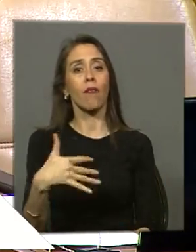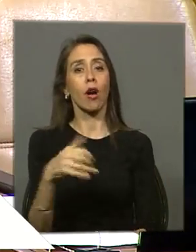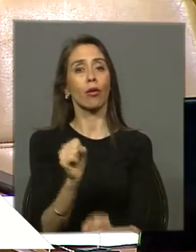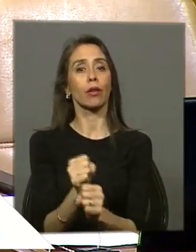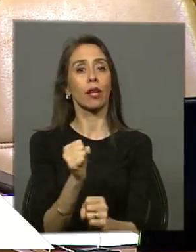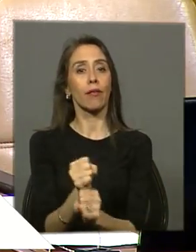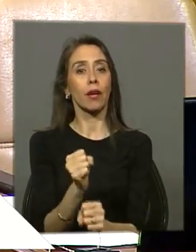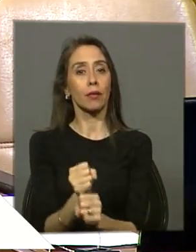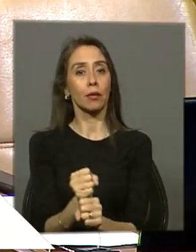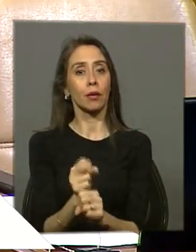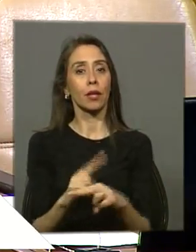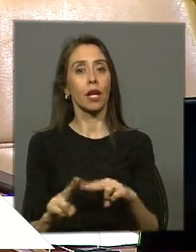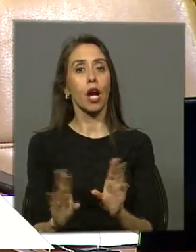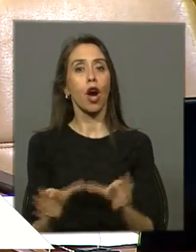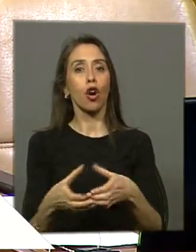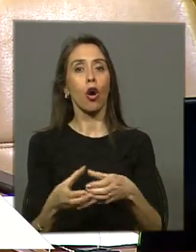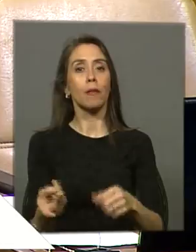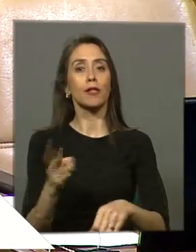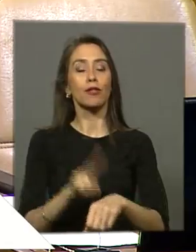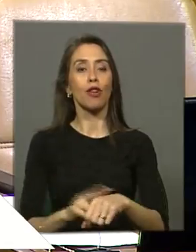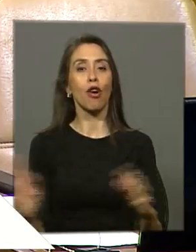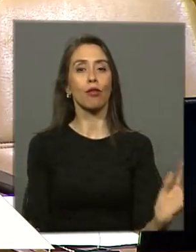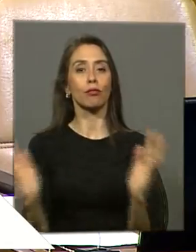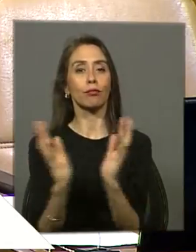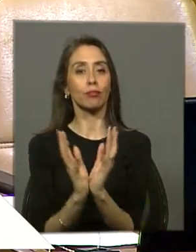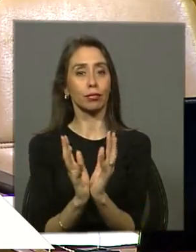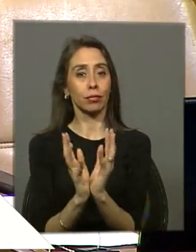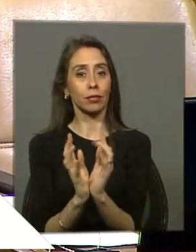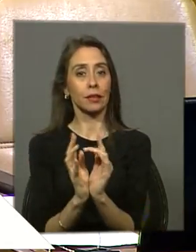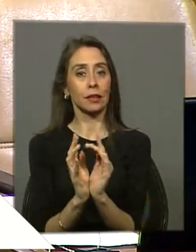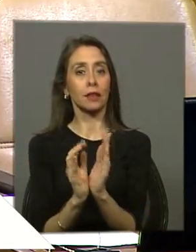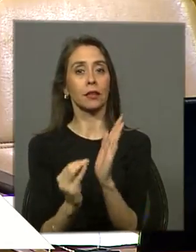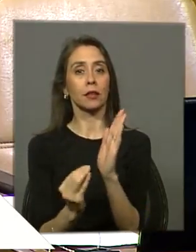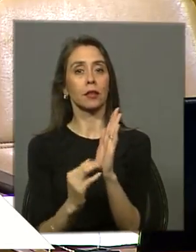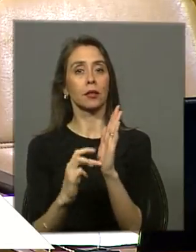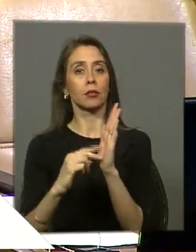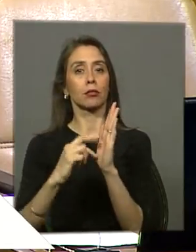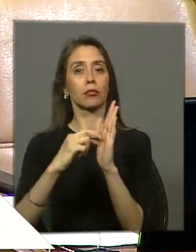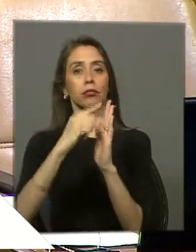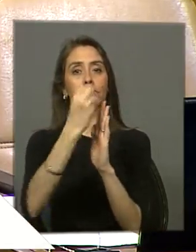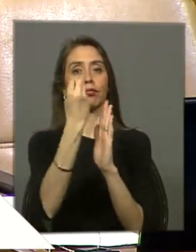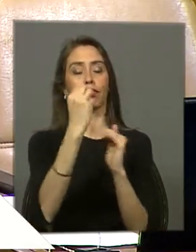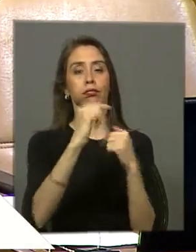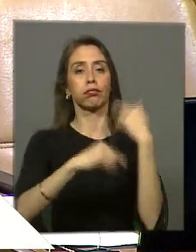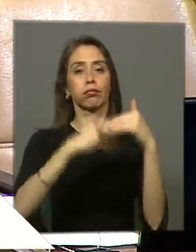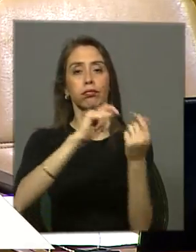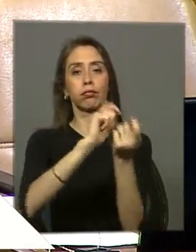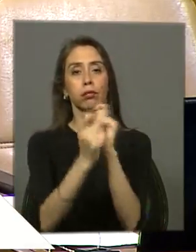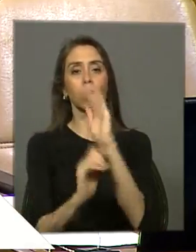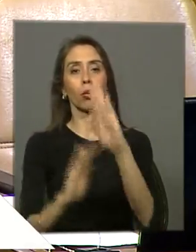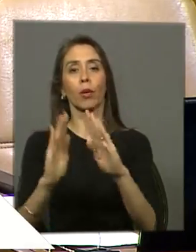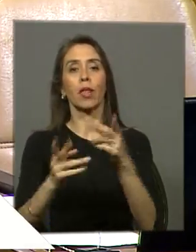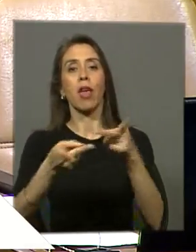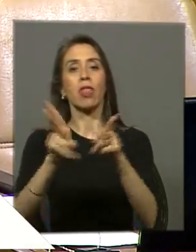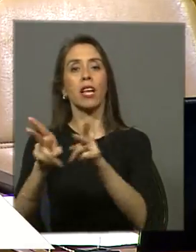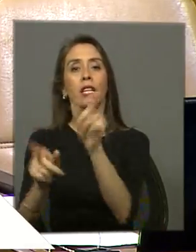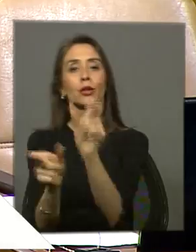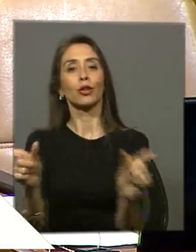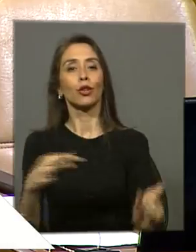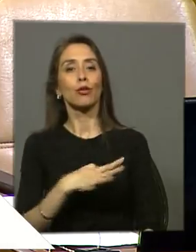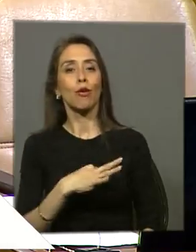que efectuó la comisión mixta el cual ha permitido avanzar en un mejor resguardo de los derechos de los